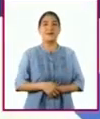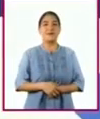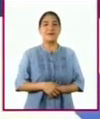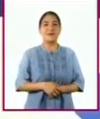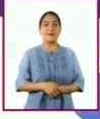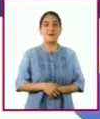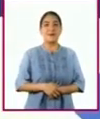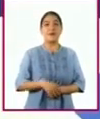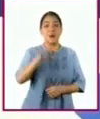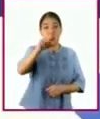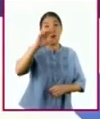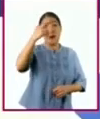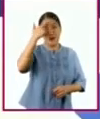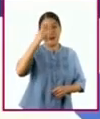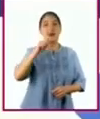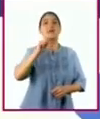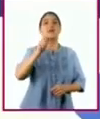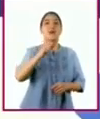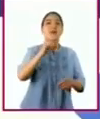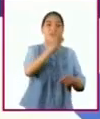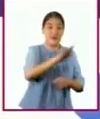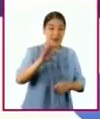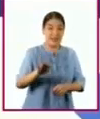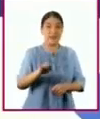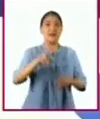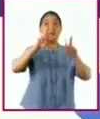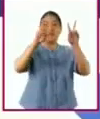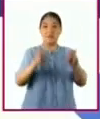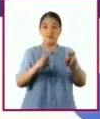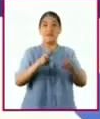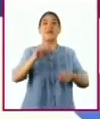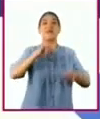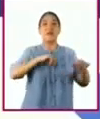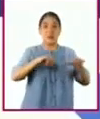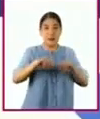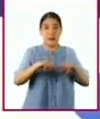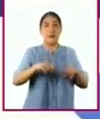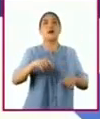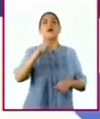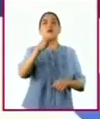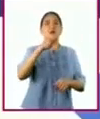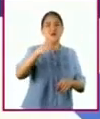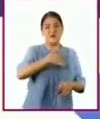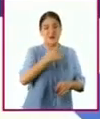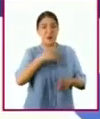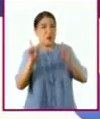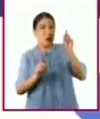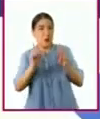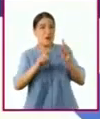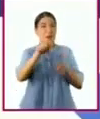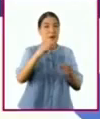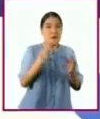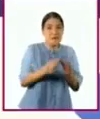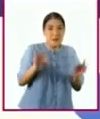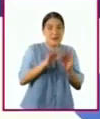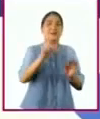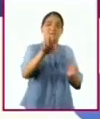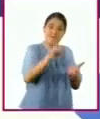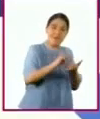Recuerden tomar nota de la fecha, el título de la sesión y hacer en su cuaderno las anotaciones que consideren pertinentes o las dudas que